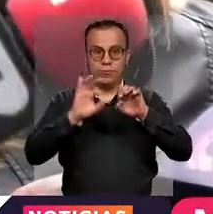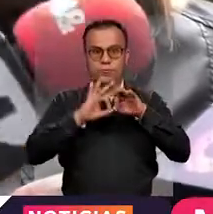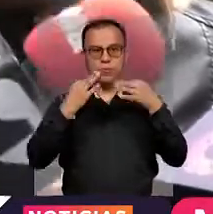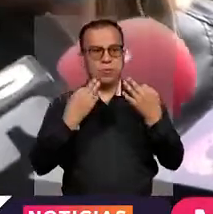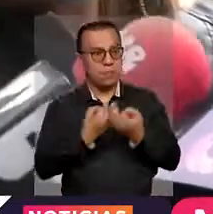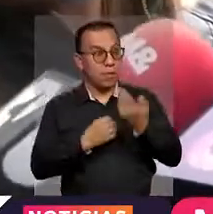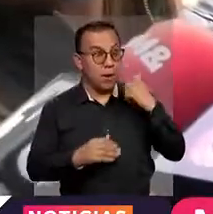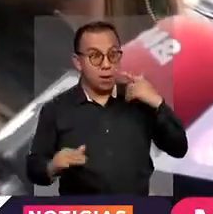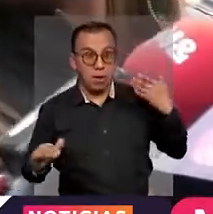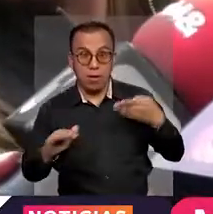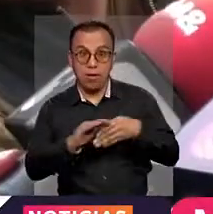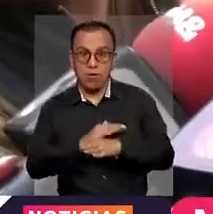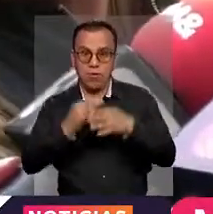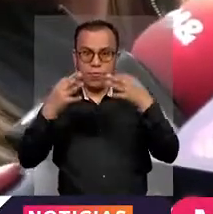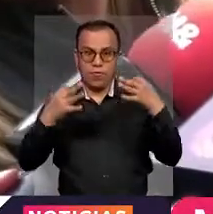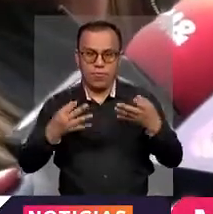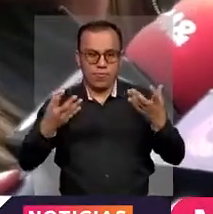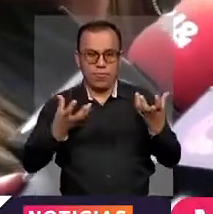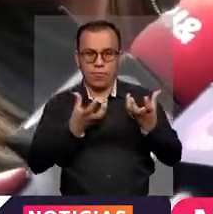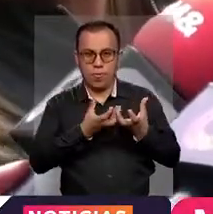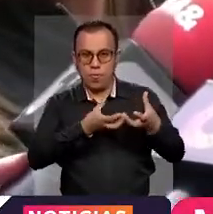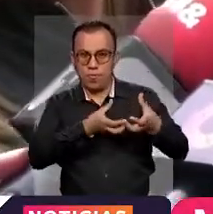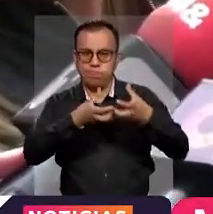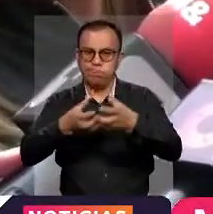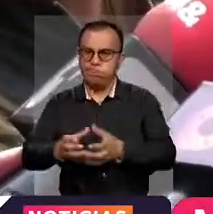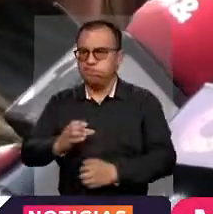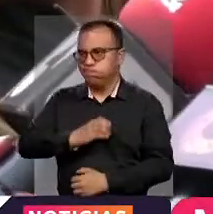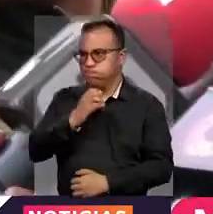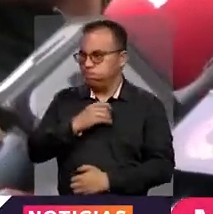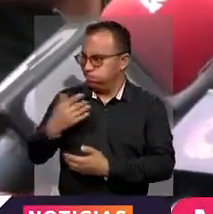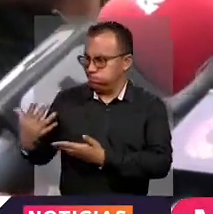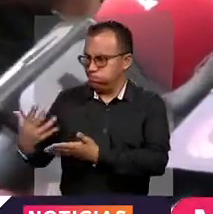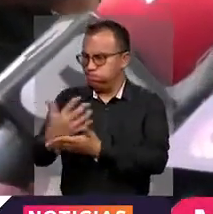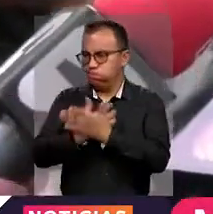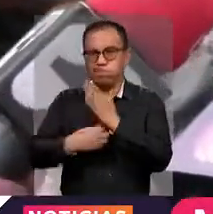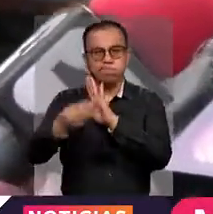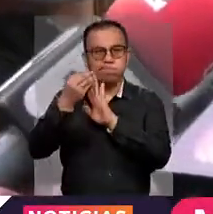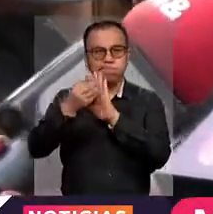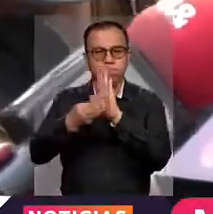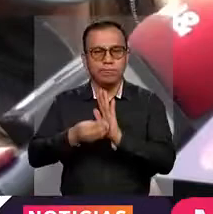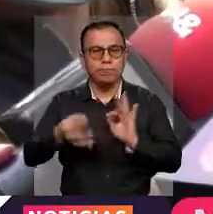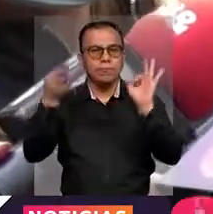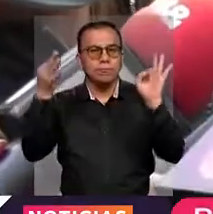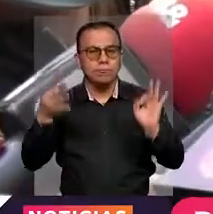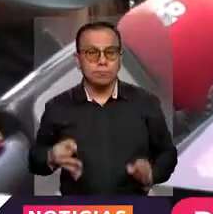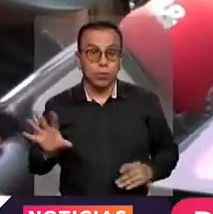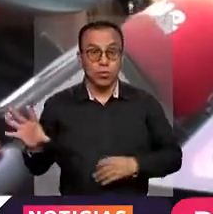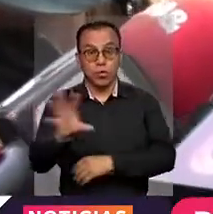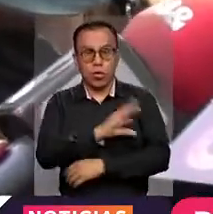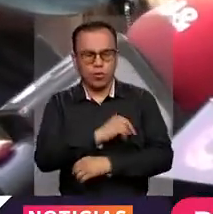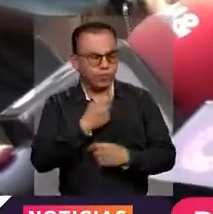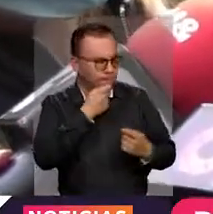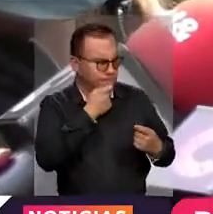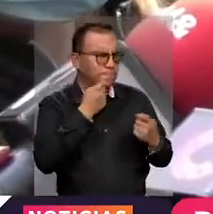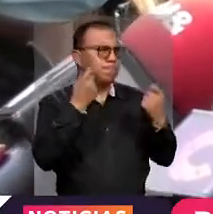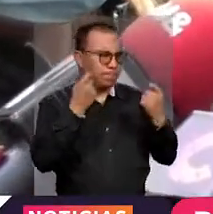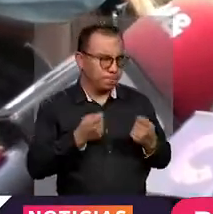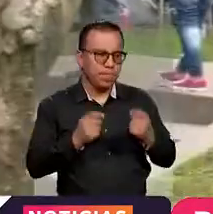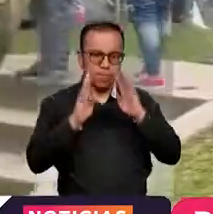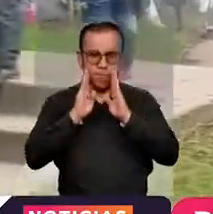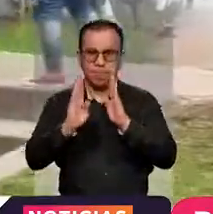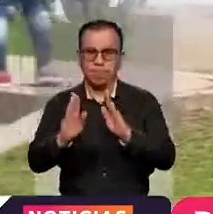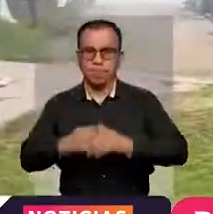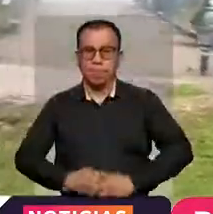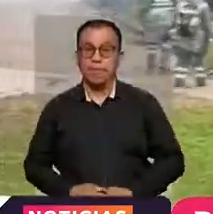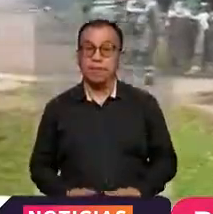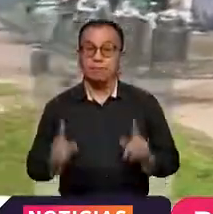puedan ingresar con nuestros equipos y hacer una caracterización, definirán y definiremos entre todos cuál es la alternativa de atención.